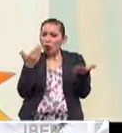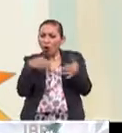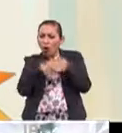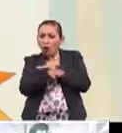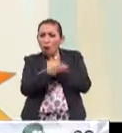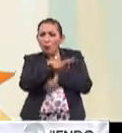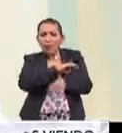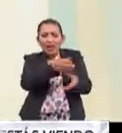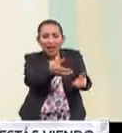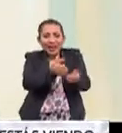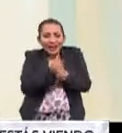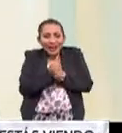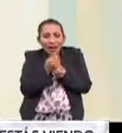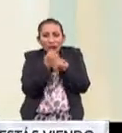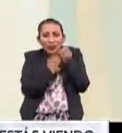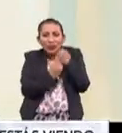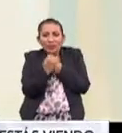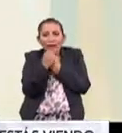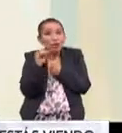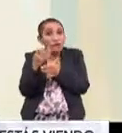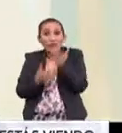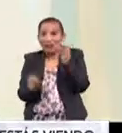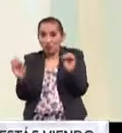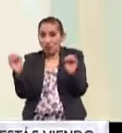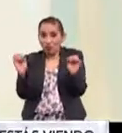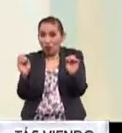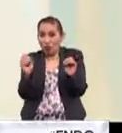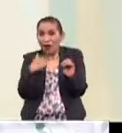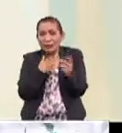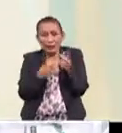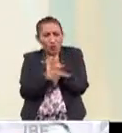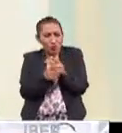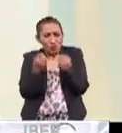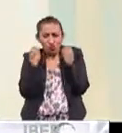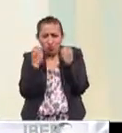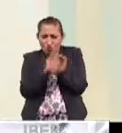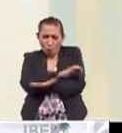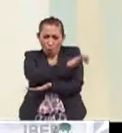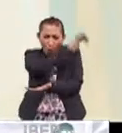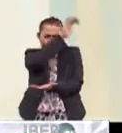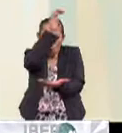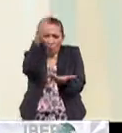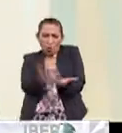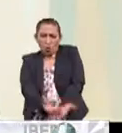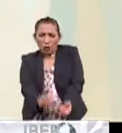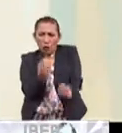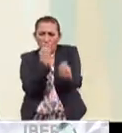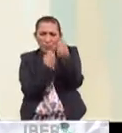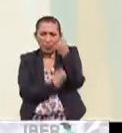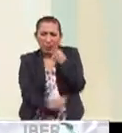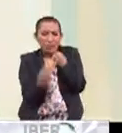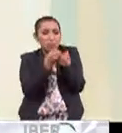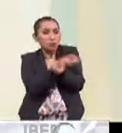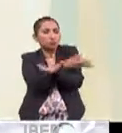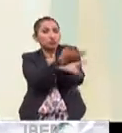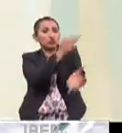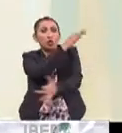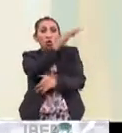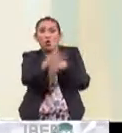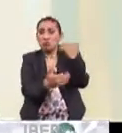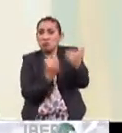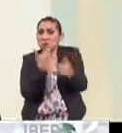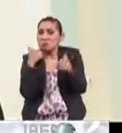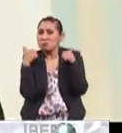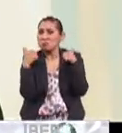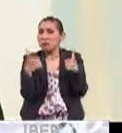los alimentos, no es de falta de alimentos. Producimos más que suficiente para alimentar todos, muy